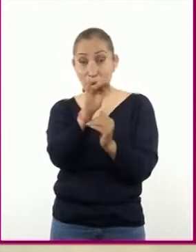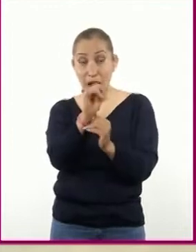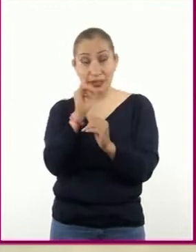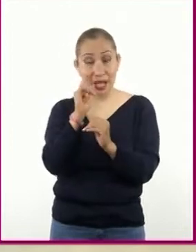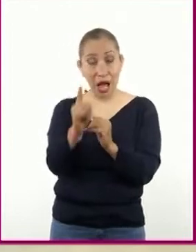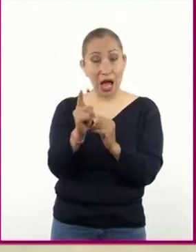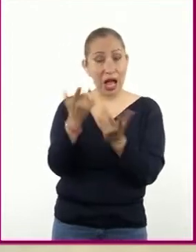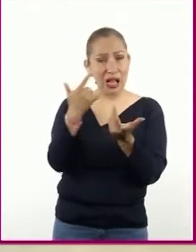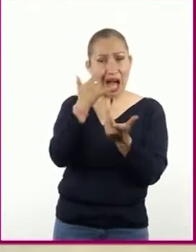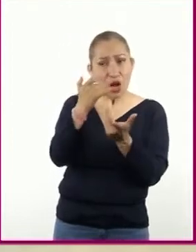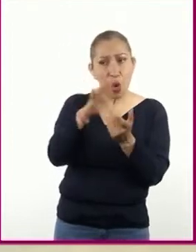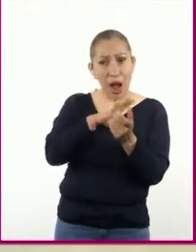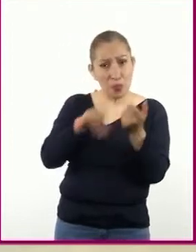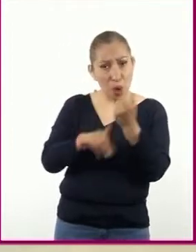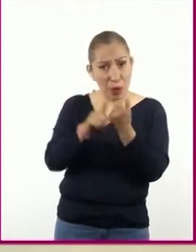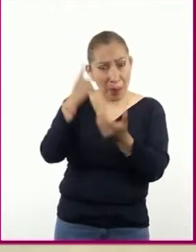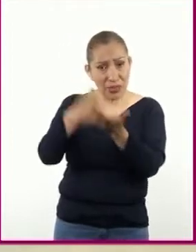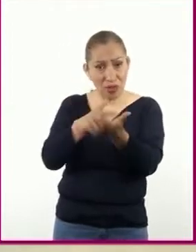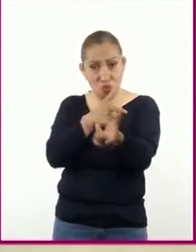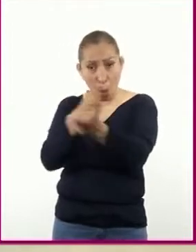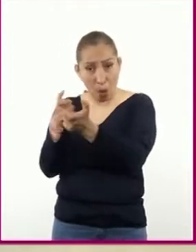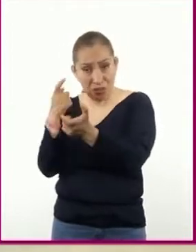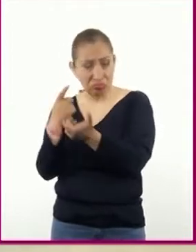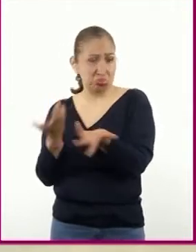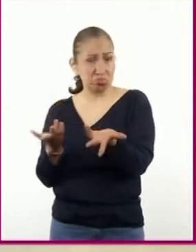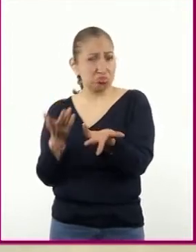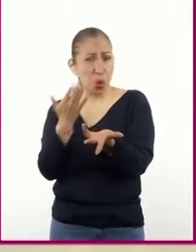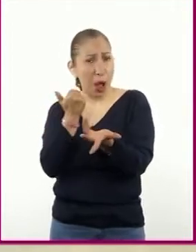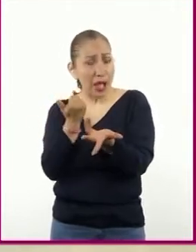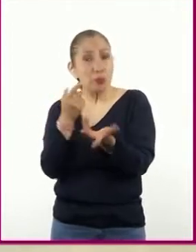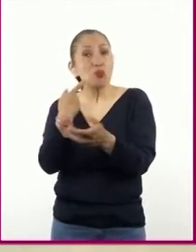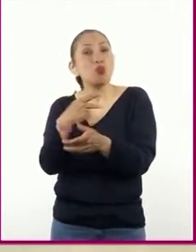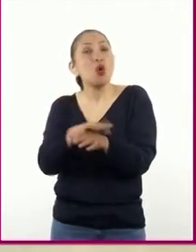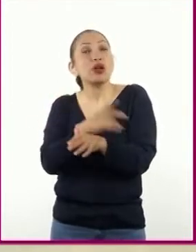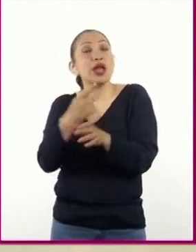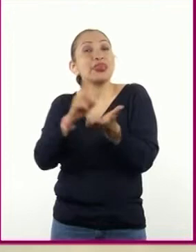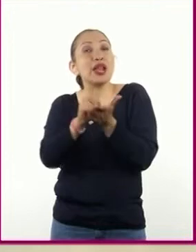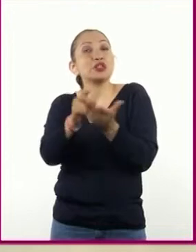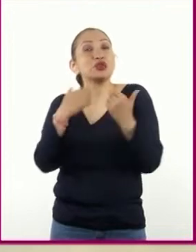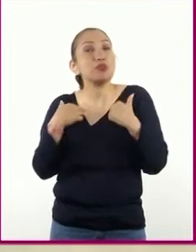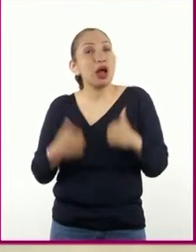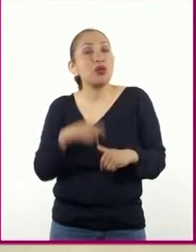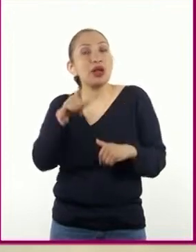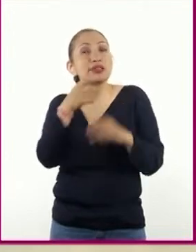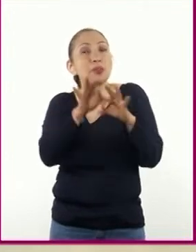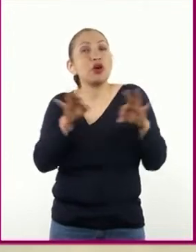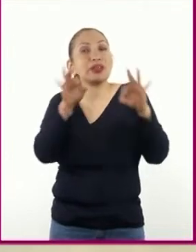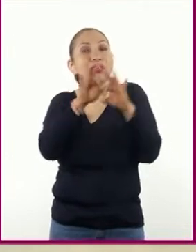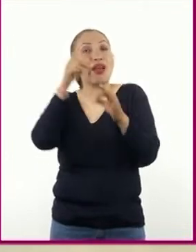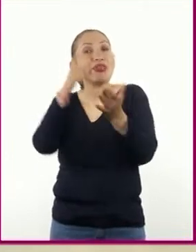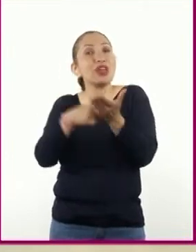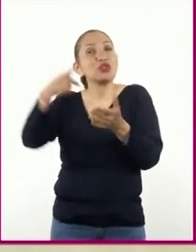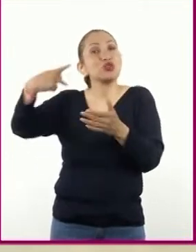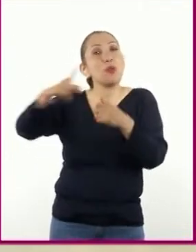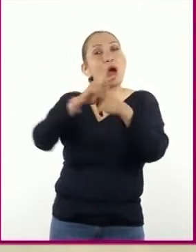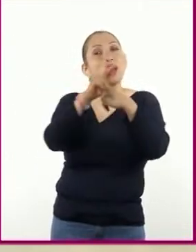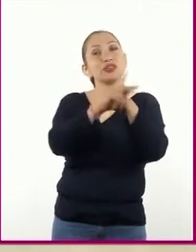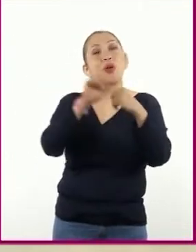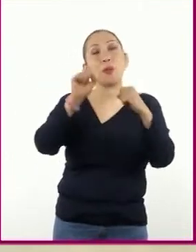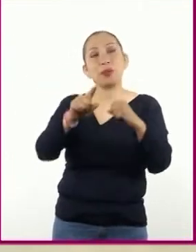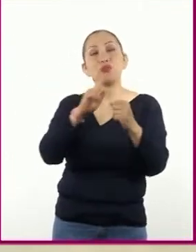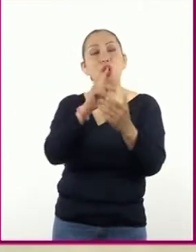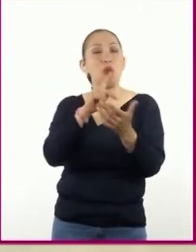vez libran conflictos armados de carácter interno, pues los derechos humanos cobran sentido dentro de ellas como parte de un